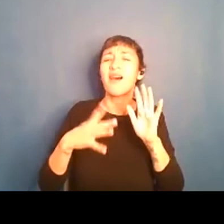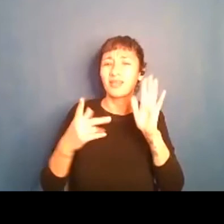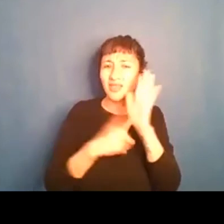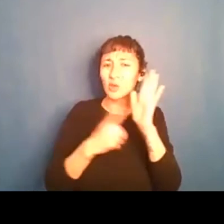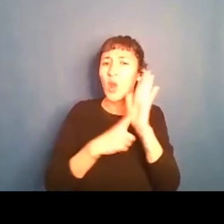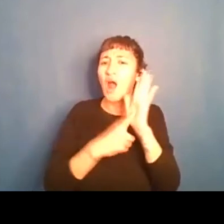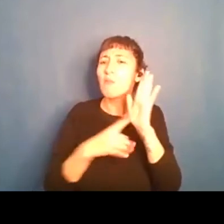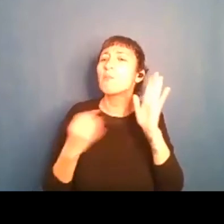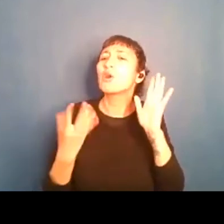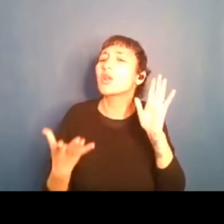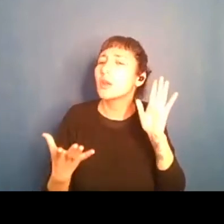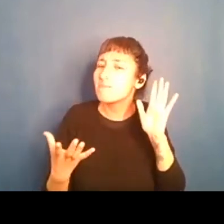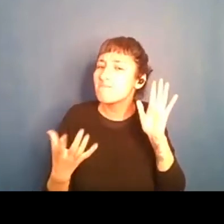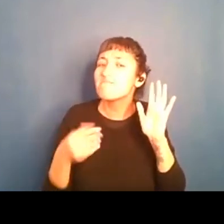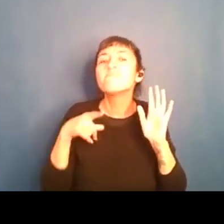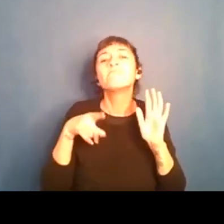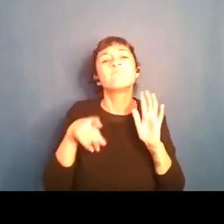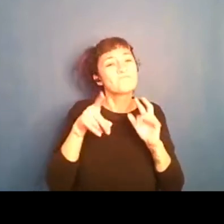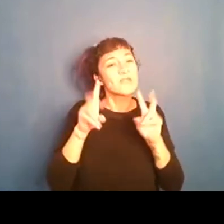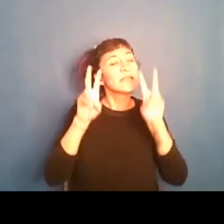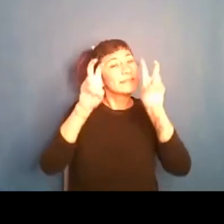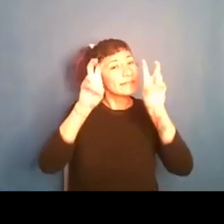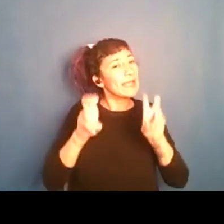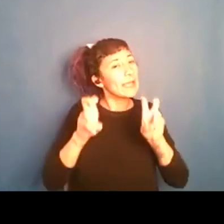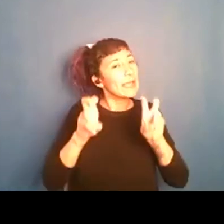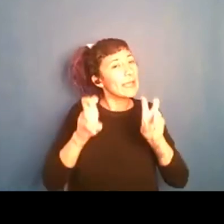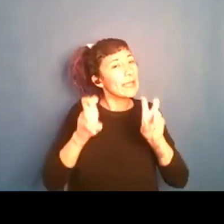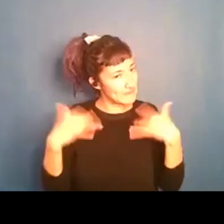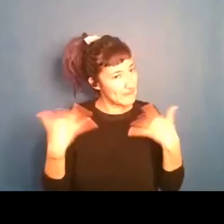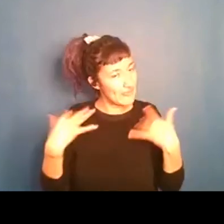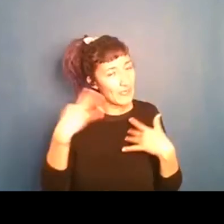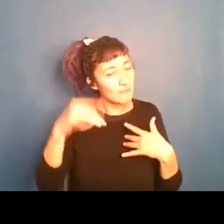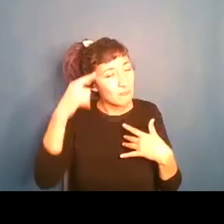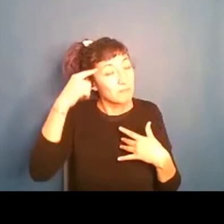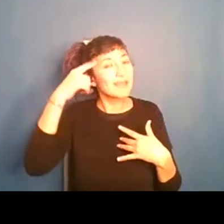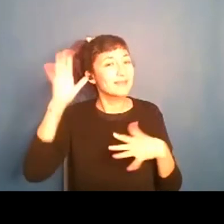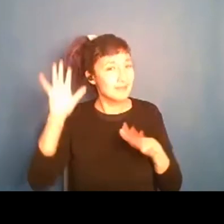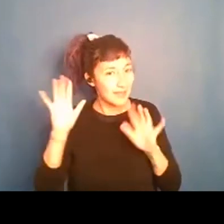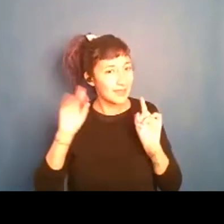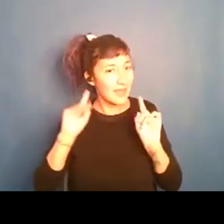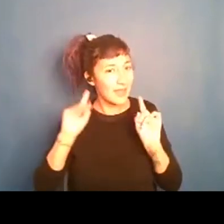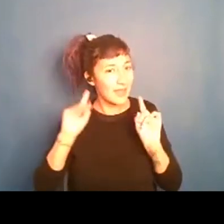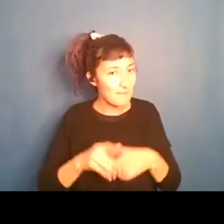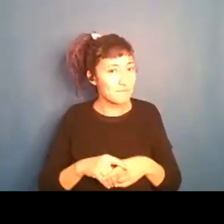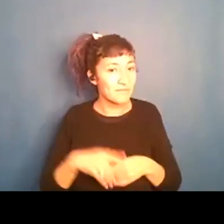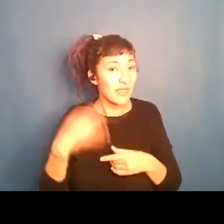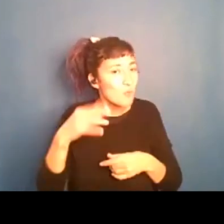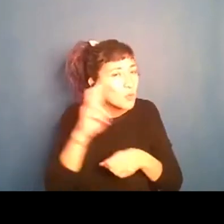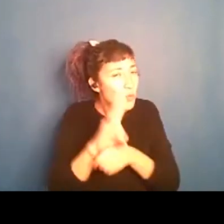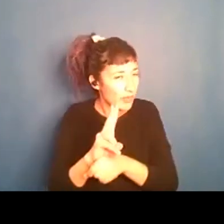Bueno, ahí también hay otra de las cuestiones que hay que repensar y plantear, prevalecer, cuidar.